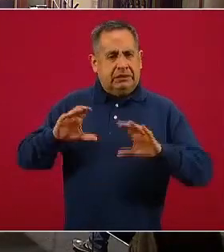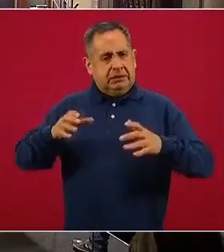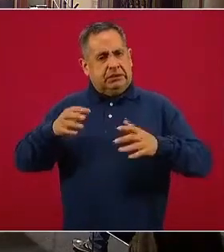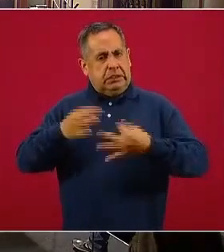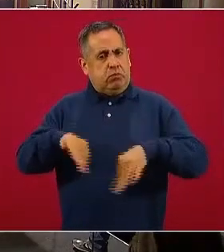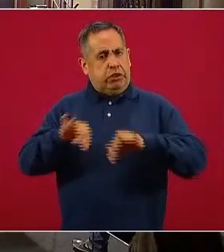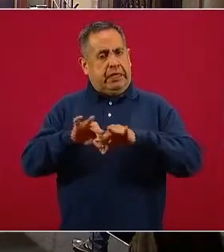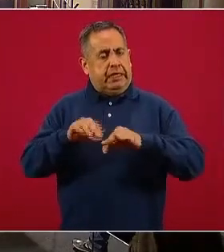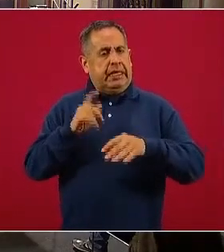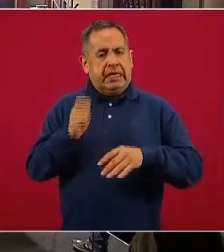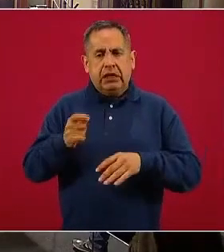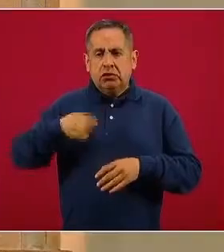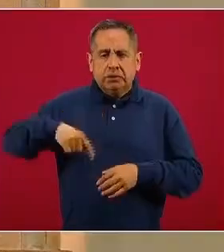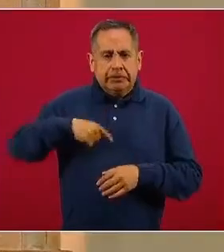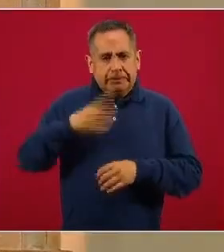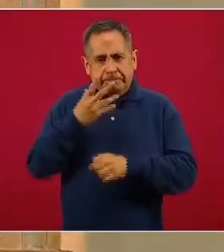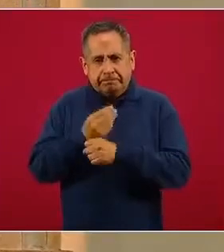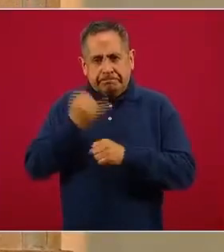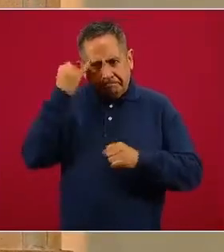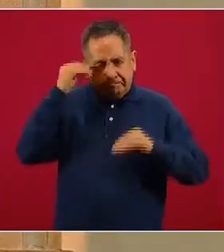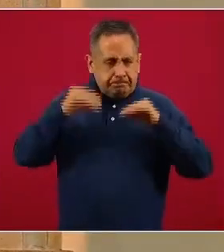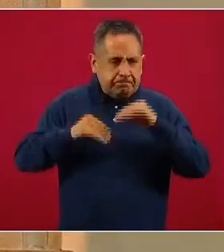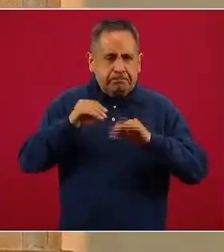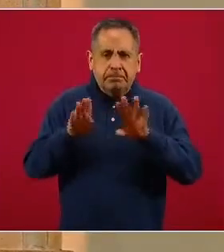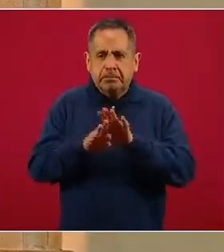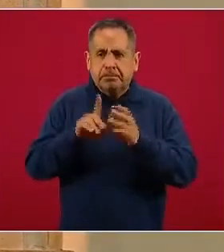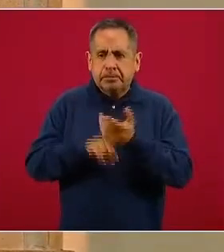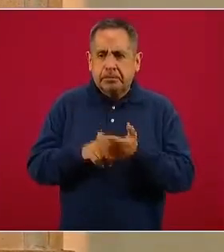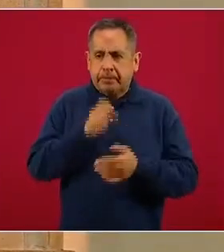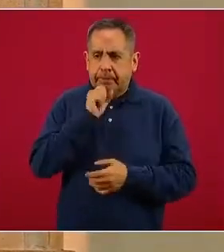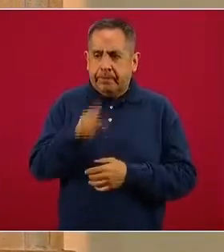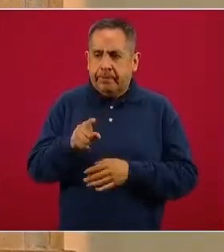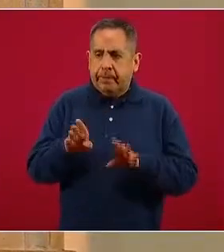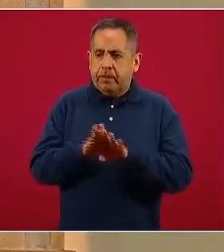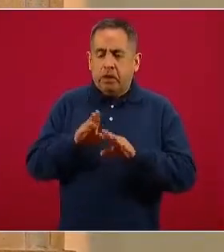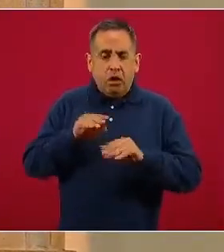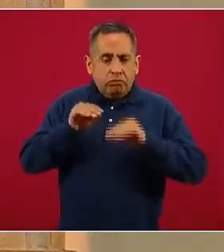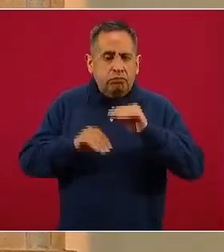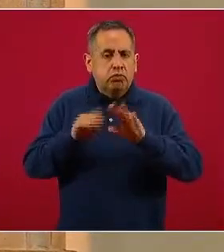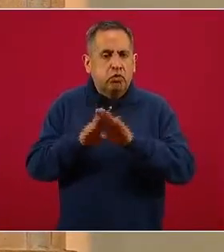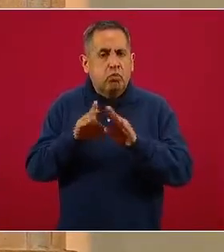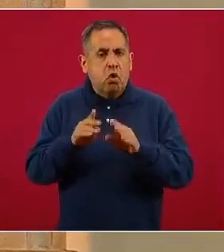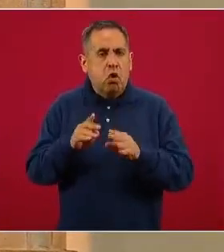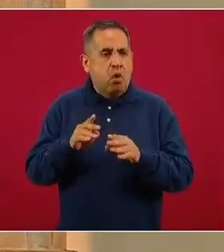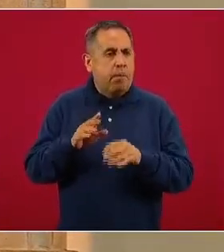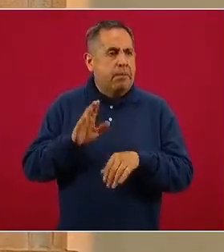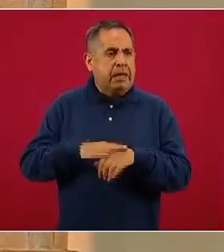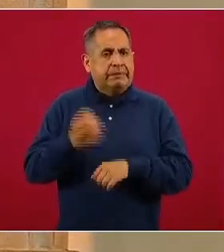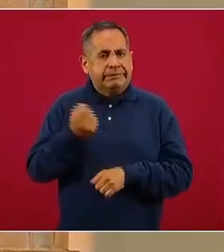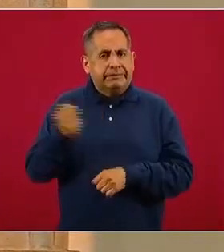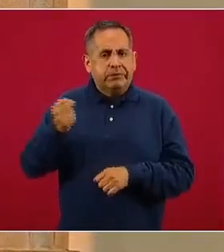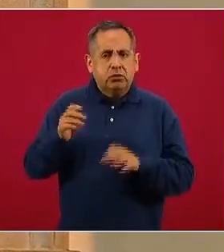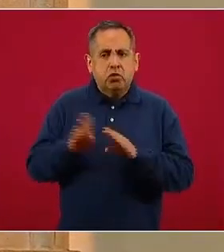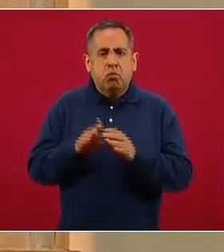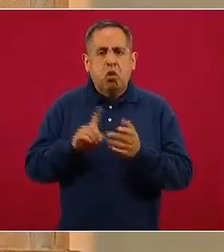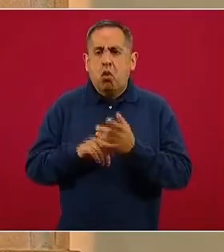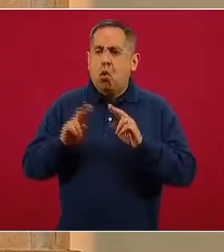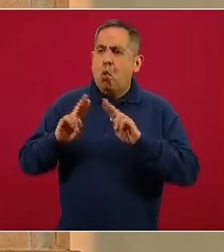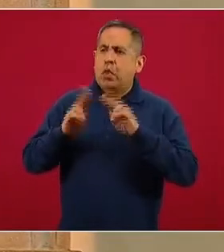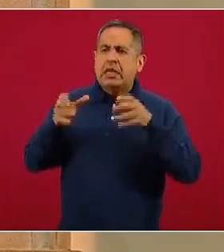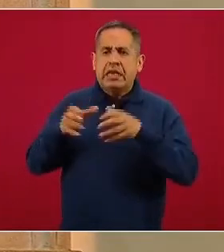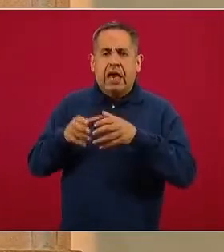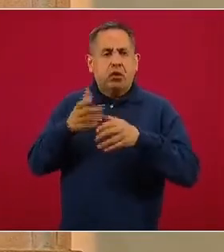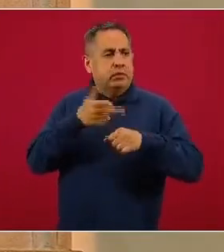un lado estamos reforzando el componente comunitario y por otro lado estamos concentrando las capacidades en las mejores unidades